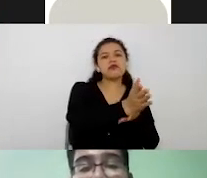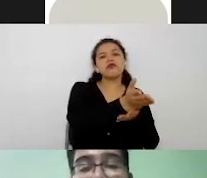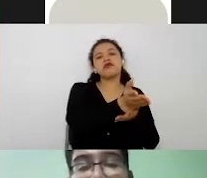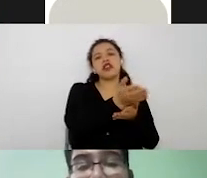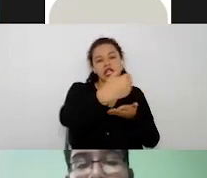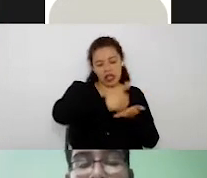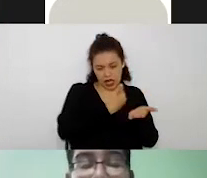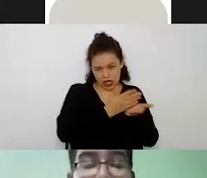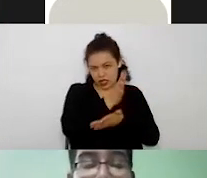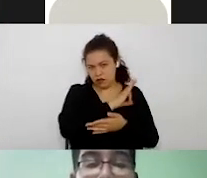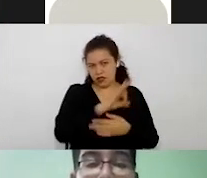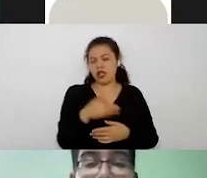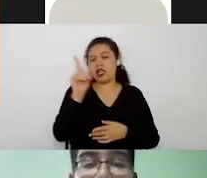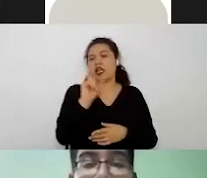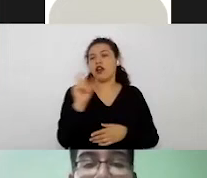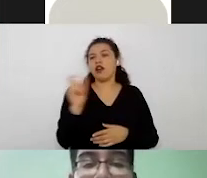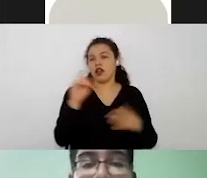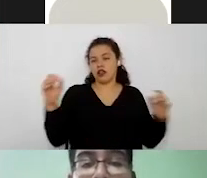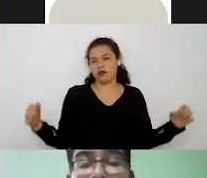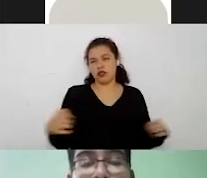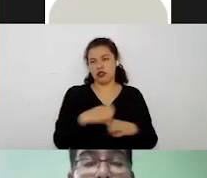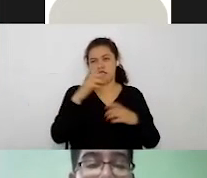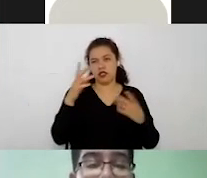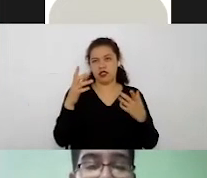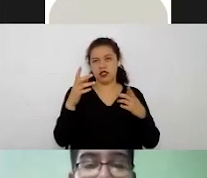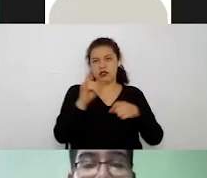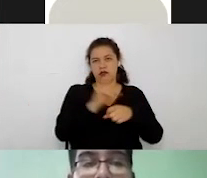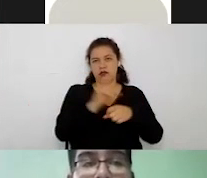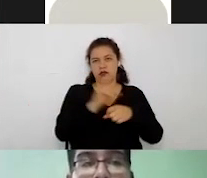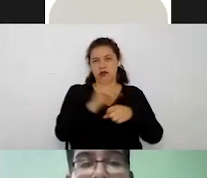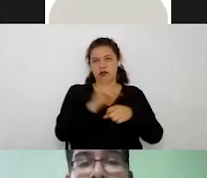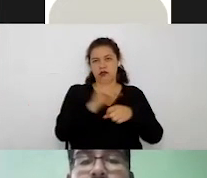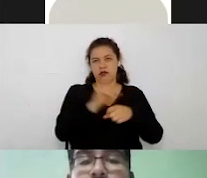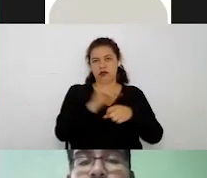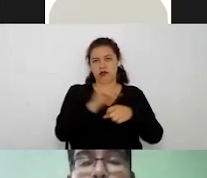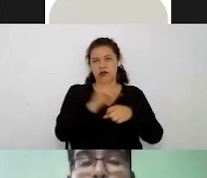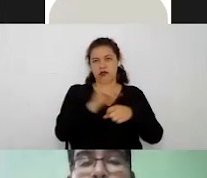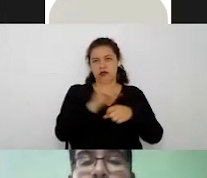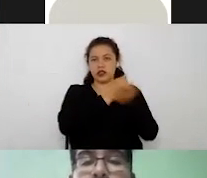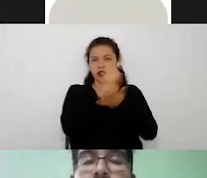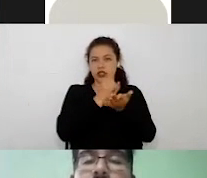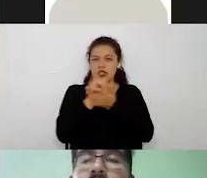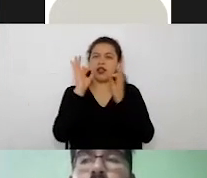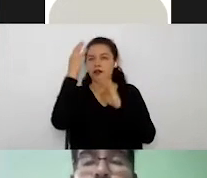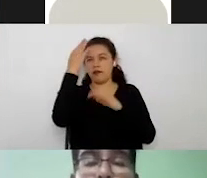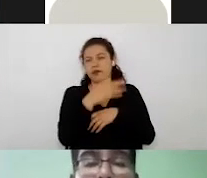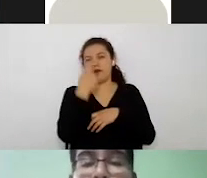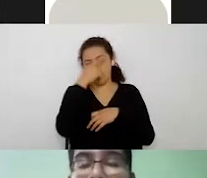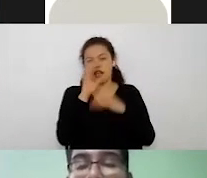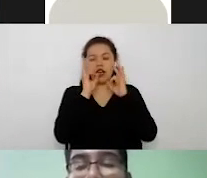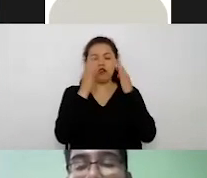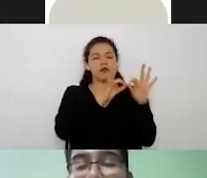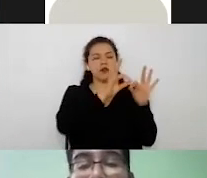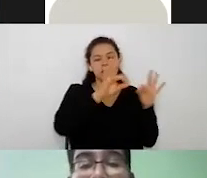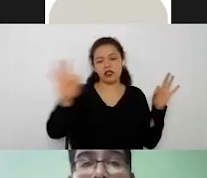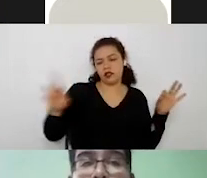a partir de eso, de un simulacro de un conato de incendio o de un incendio, tomar decisiones de cuáles serían las mejores rutas,